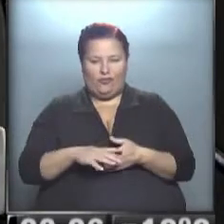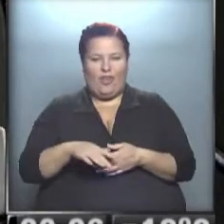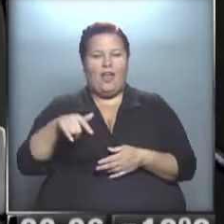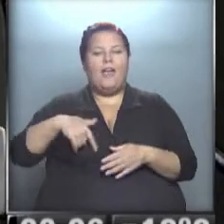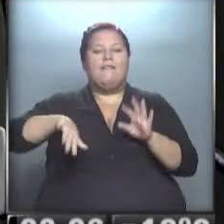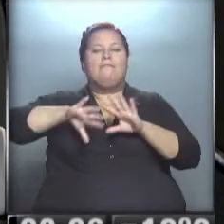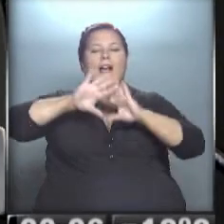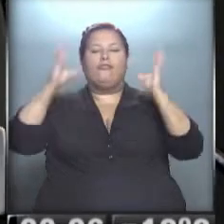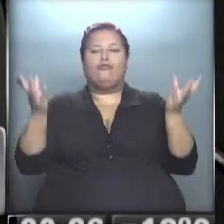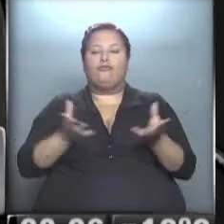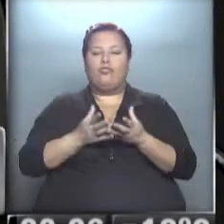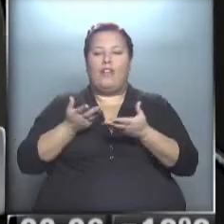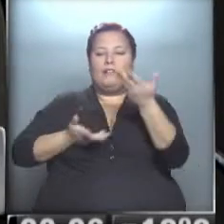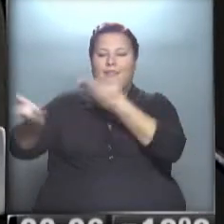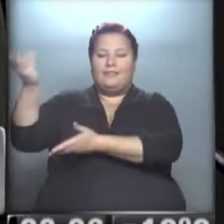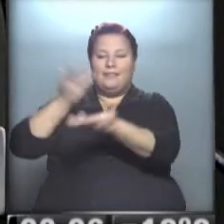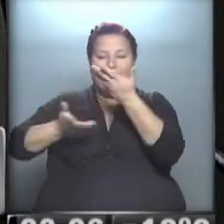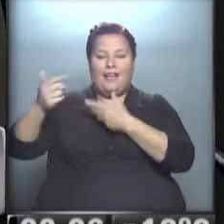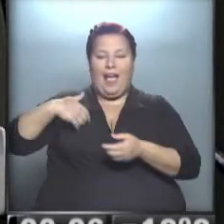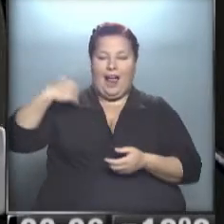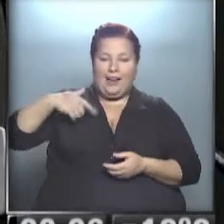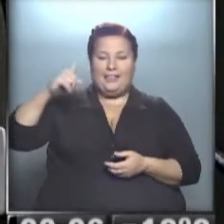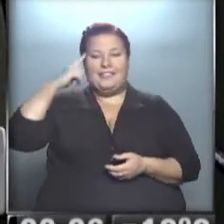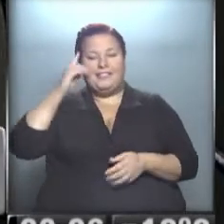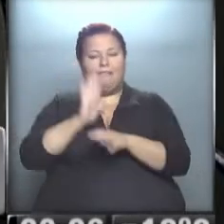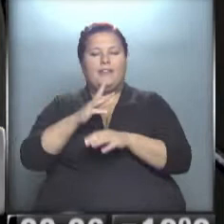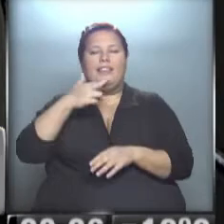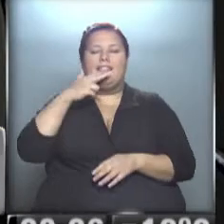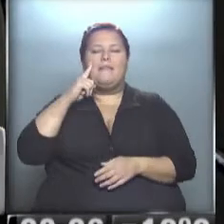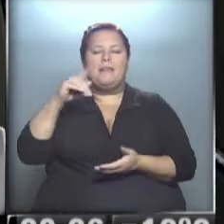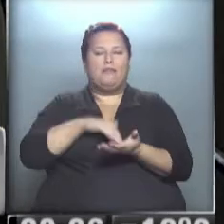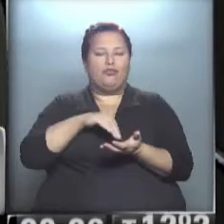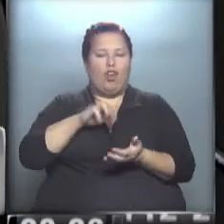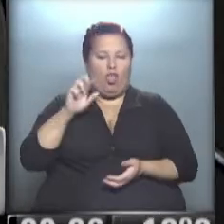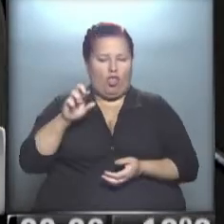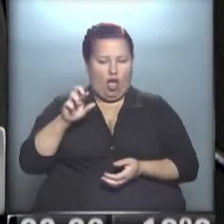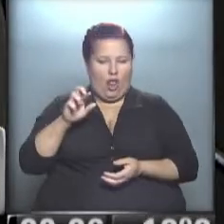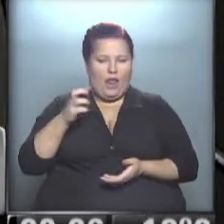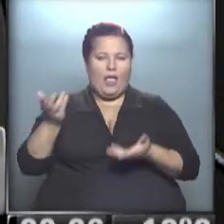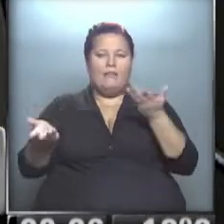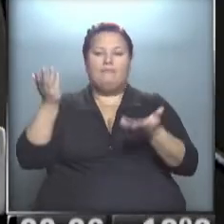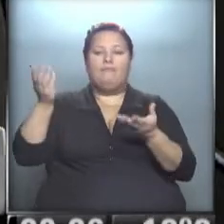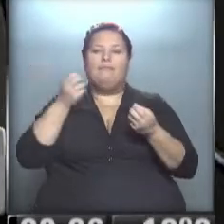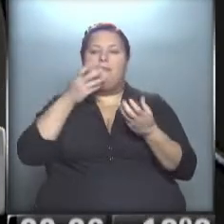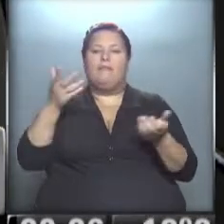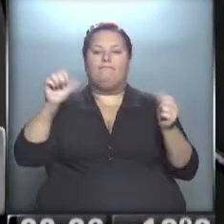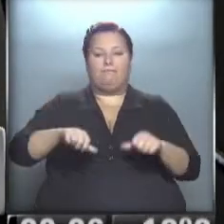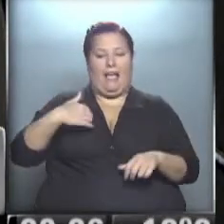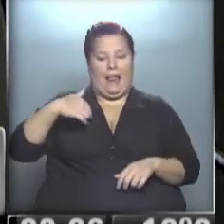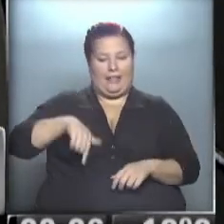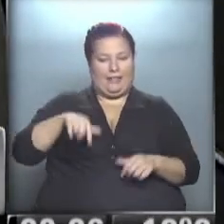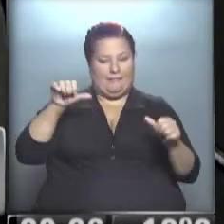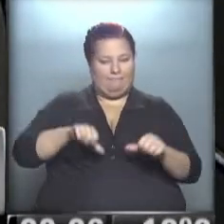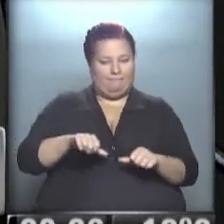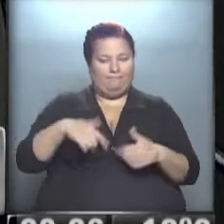volumen total de intercambio comercial entre ambos países equivale a 17 mil millones de dólares con balanza comercial deficitaria para argentina